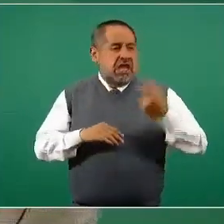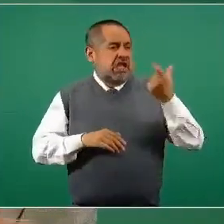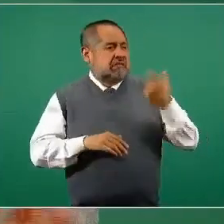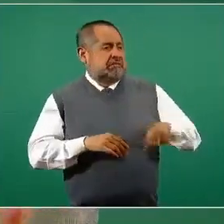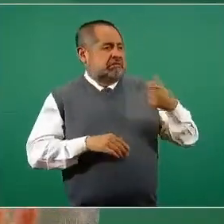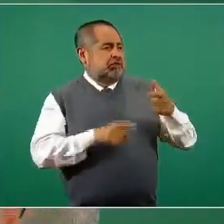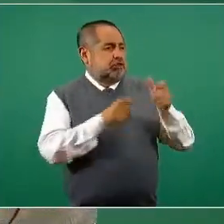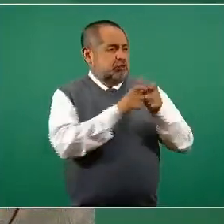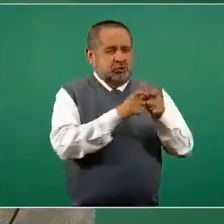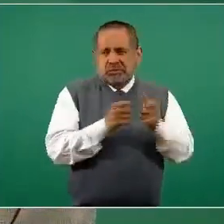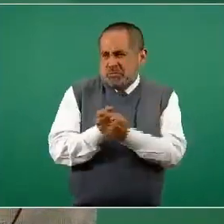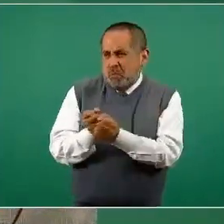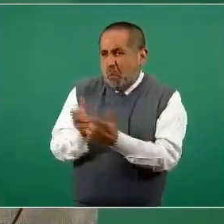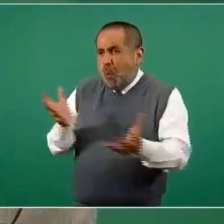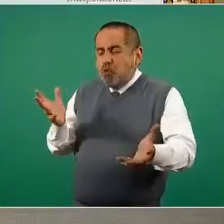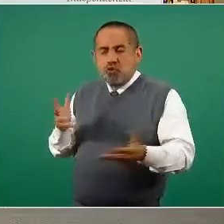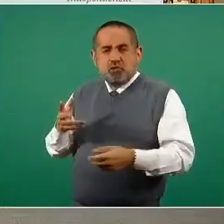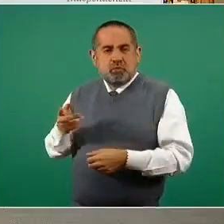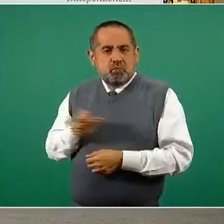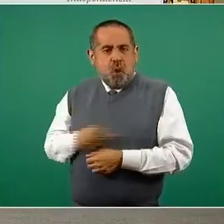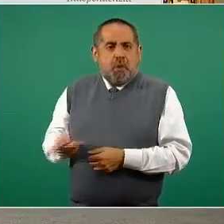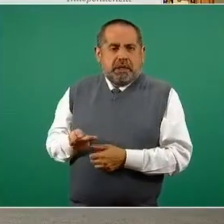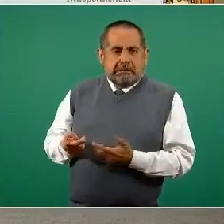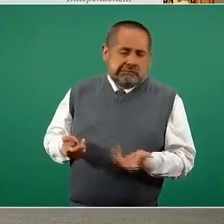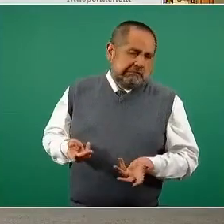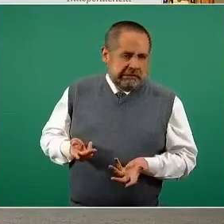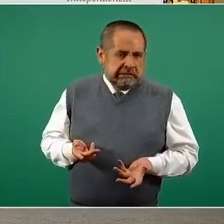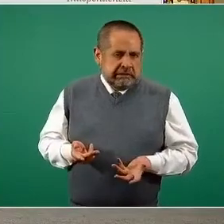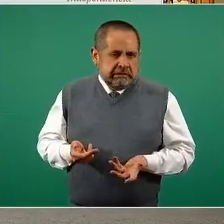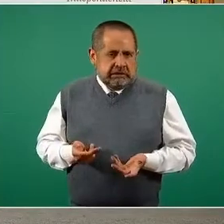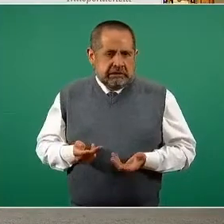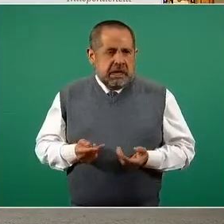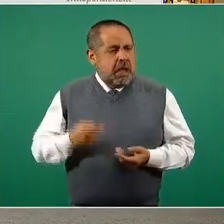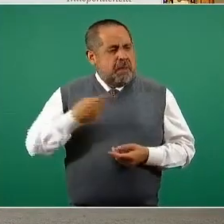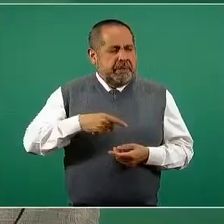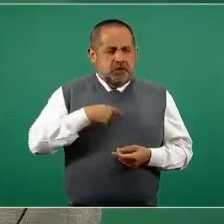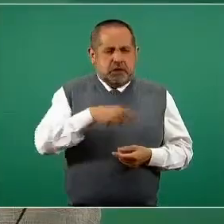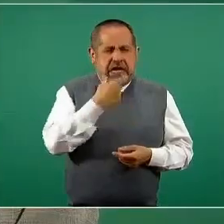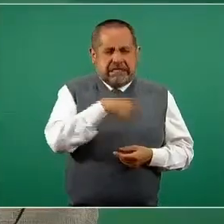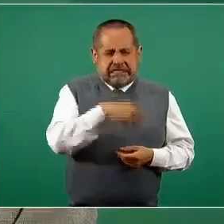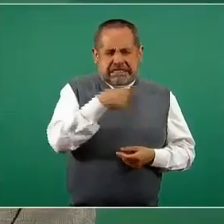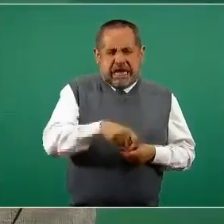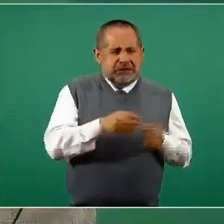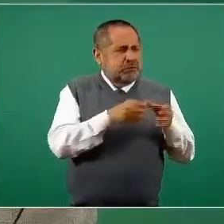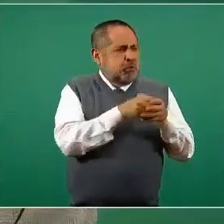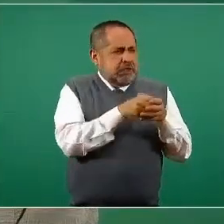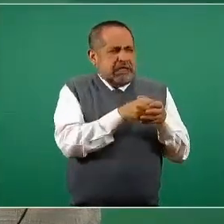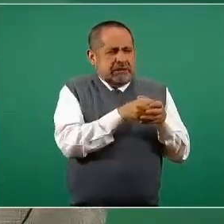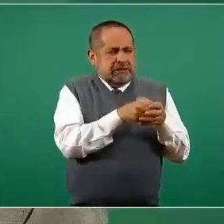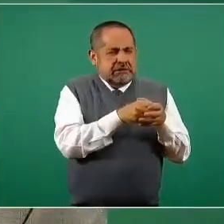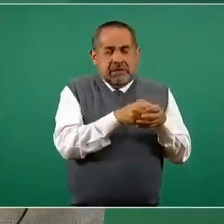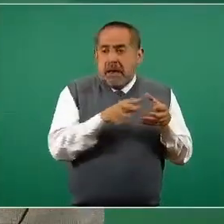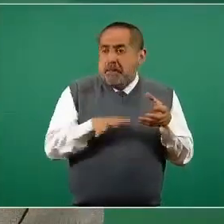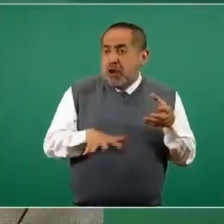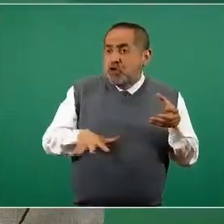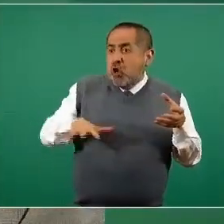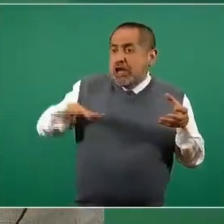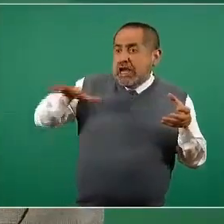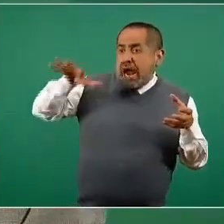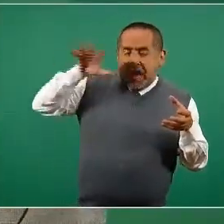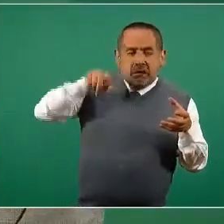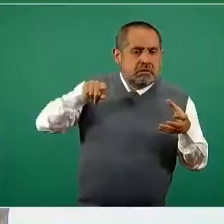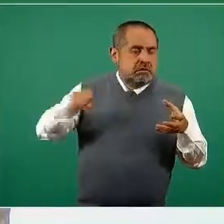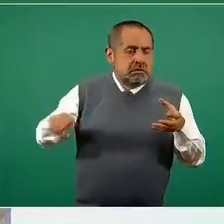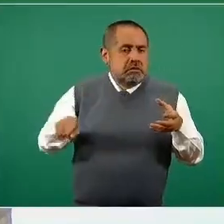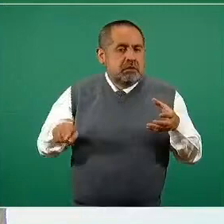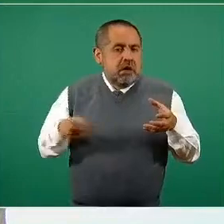polarización en términos de la distribución de la riqueza. Tenemos muy pocos concentrando mucha riqueza y muchísimos